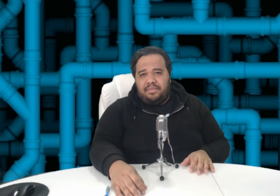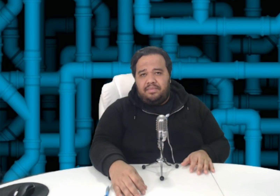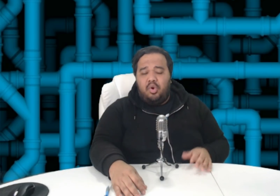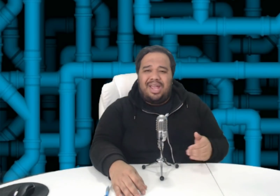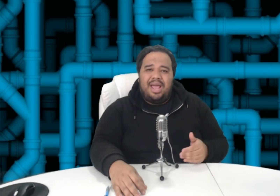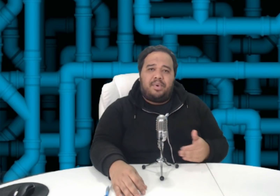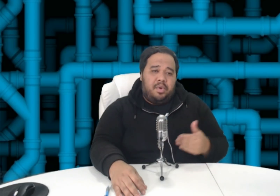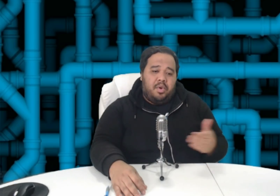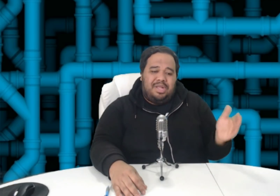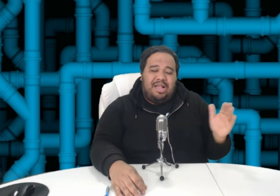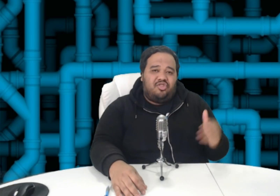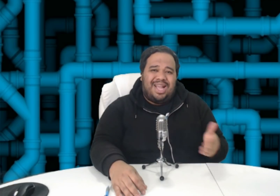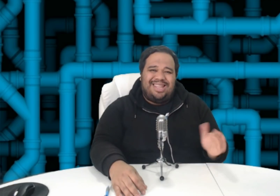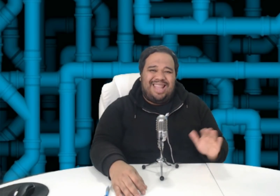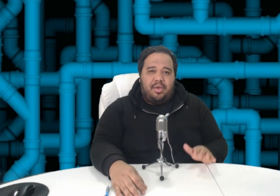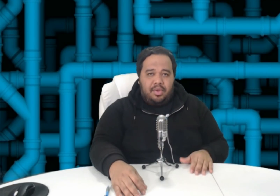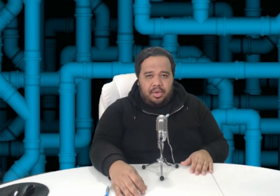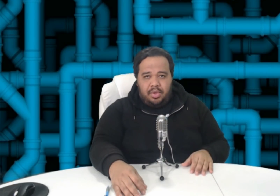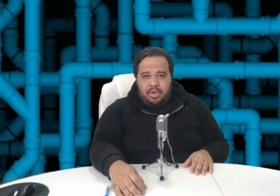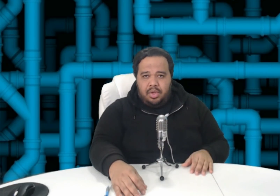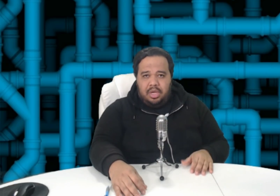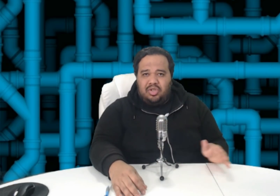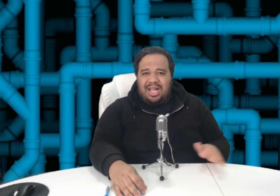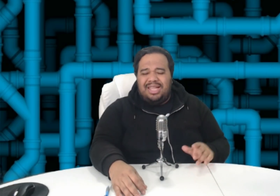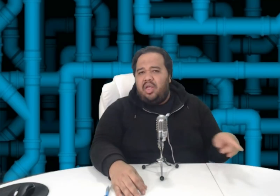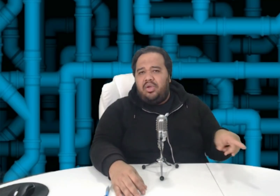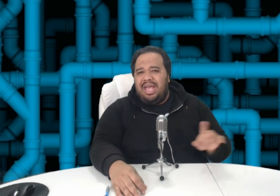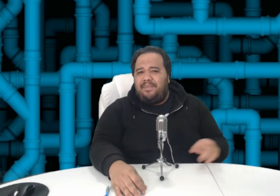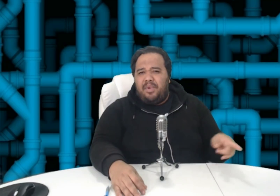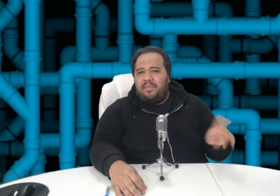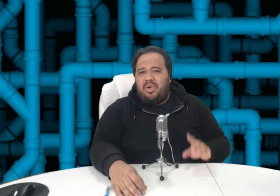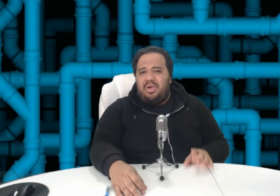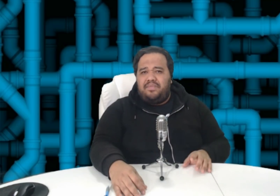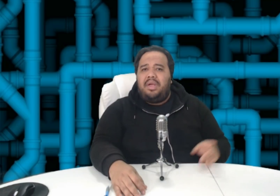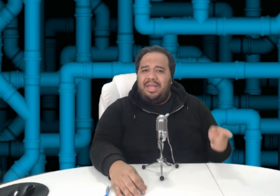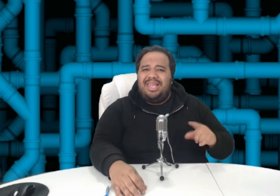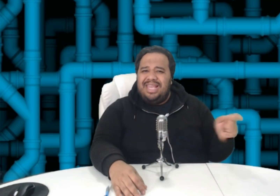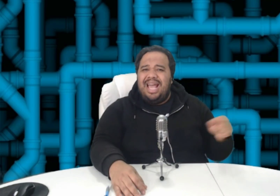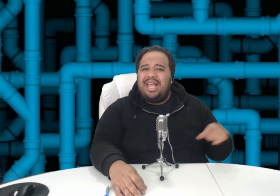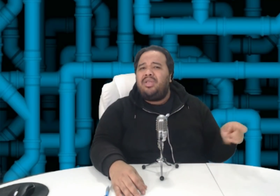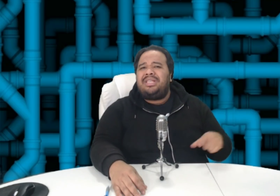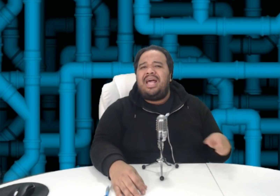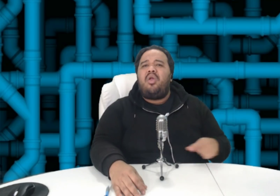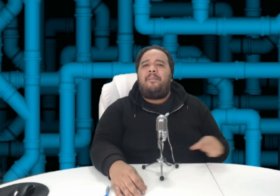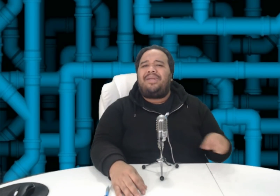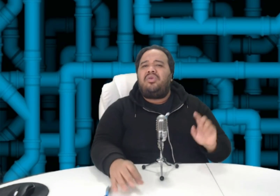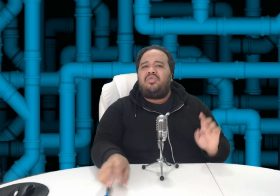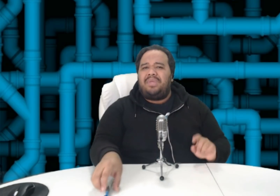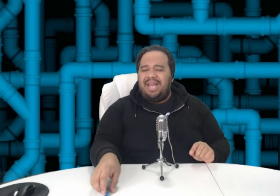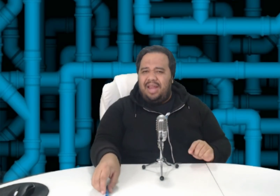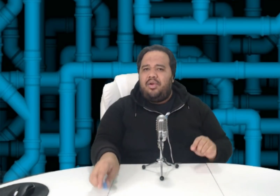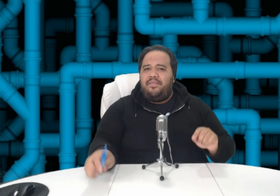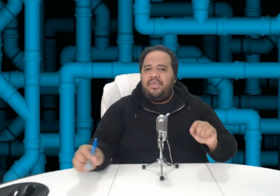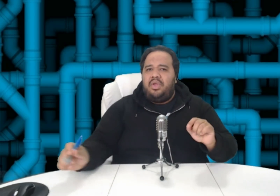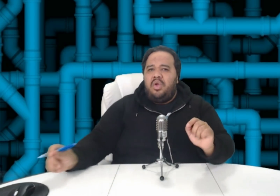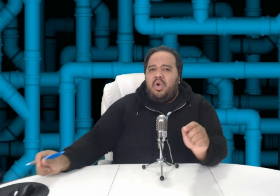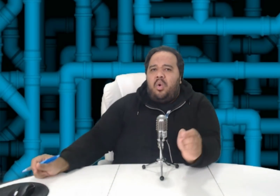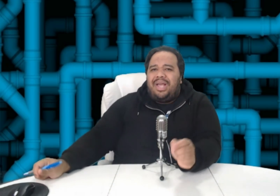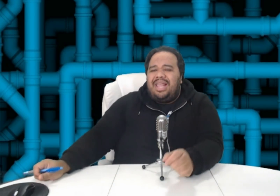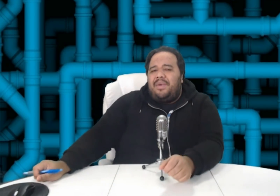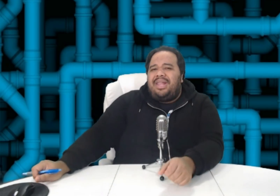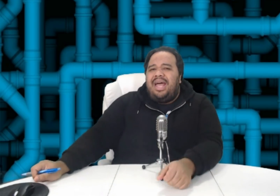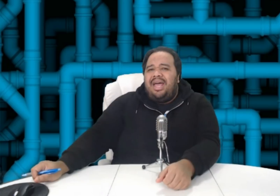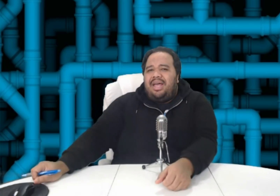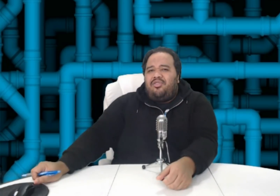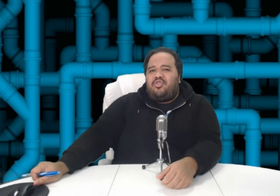eso. ¿Por qué? Porque bueno, porque eso está cantado. Eso está cantado y es el propio, y ahí es donde se dan los pactos subterráneos.